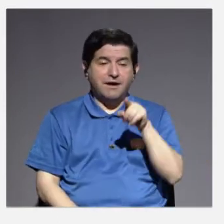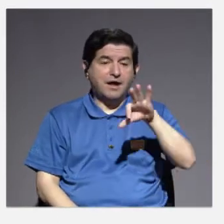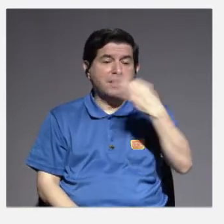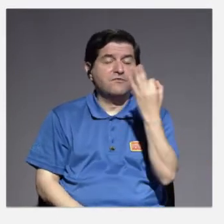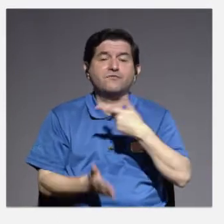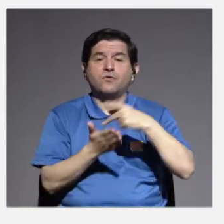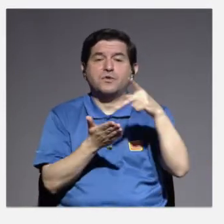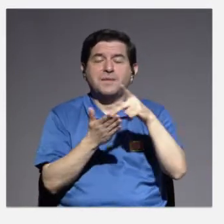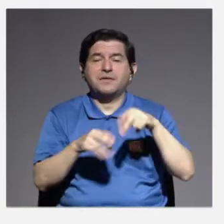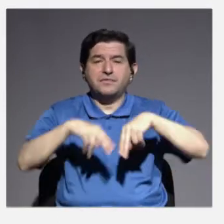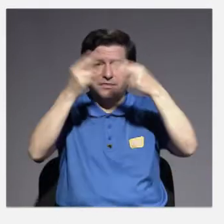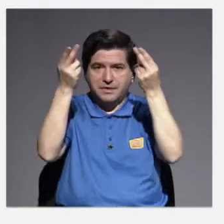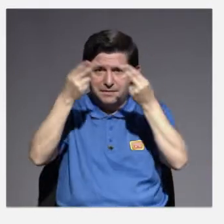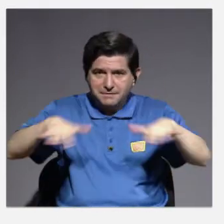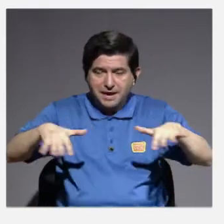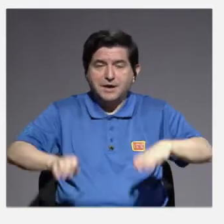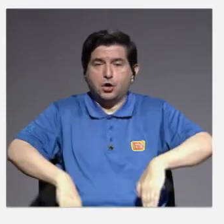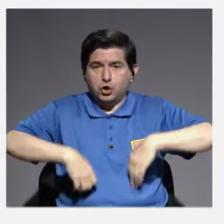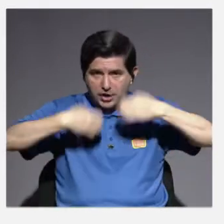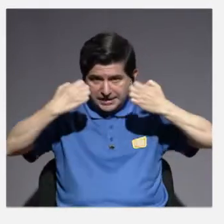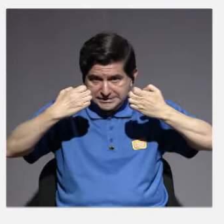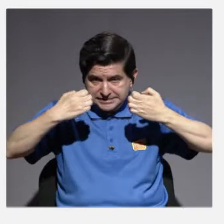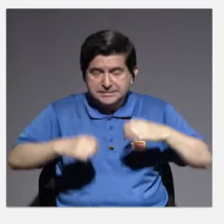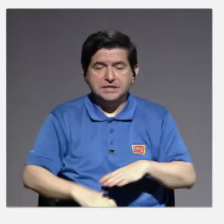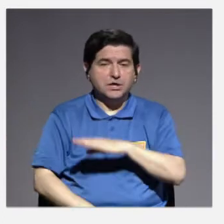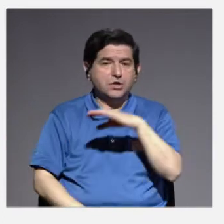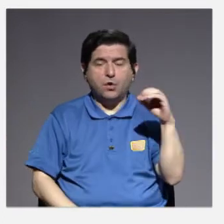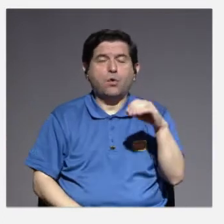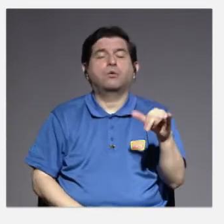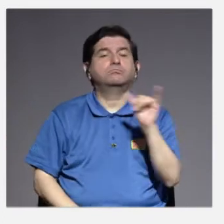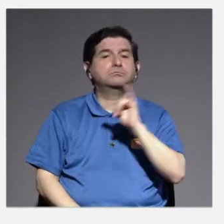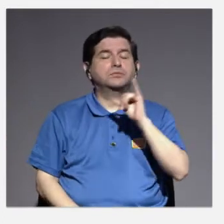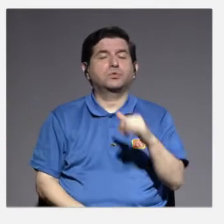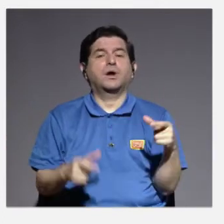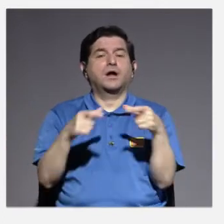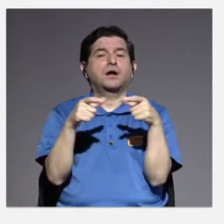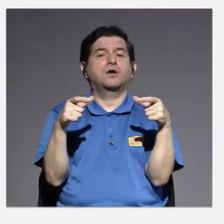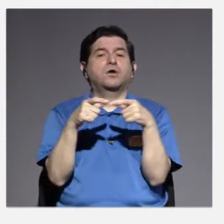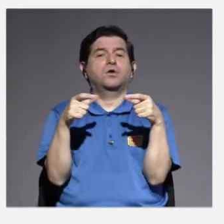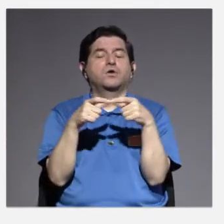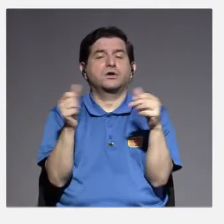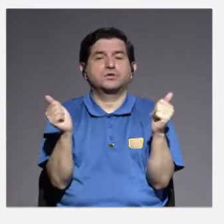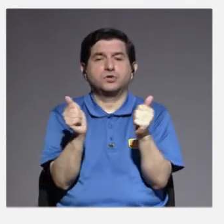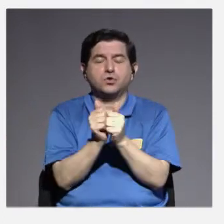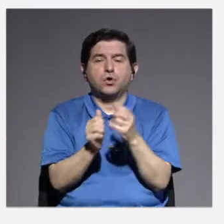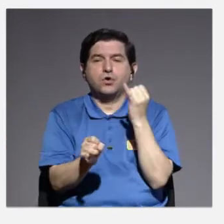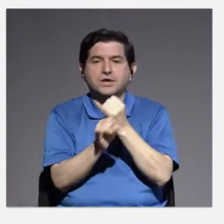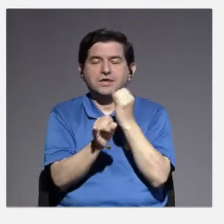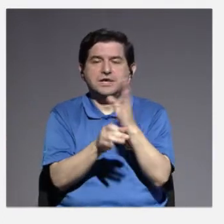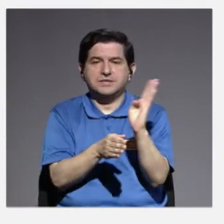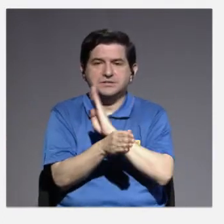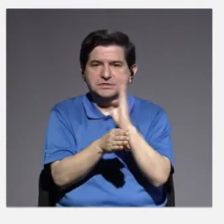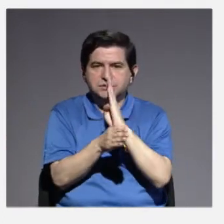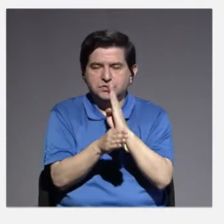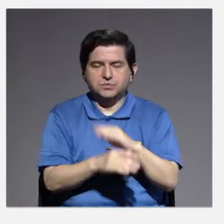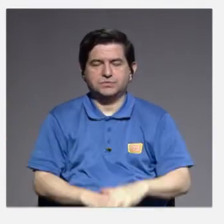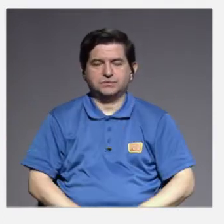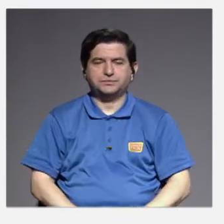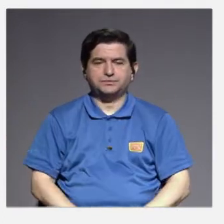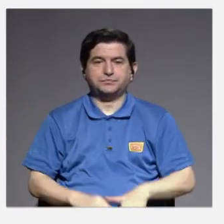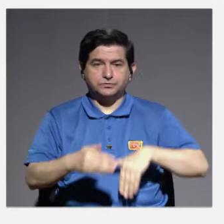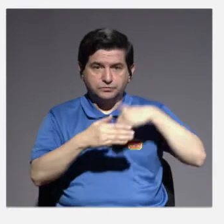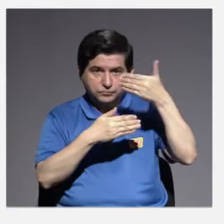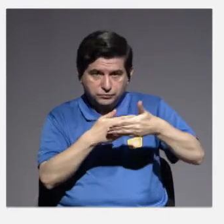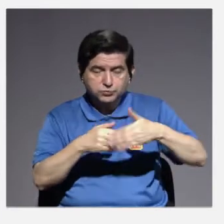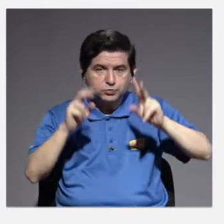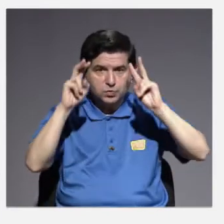pago digitales, si estos existían, si además existía también conectividad con entidades bancarias o similares. Luego se